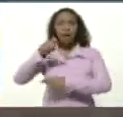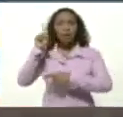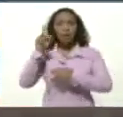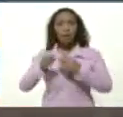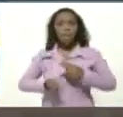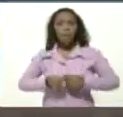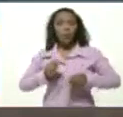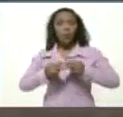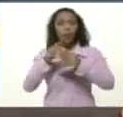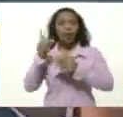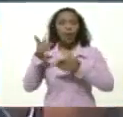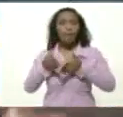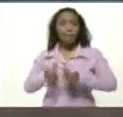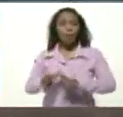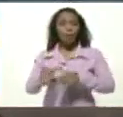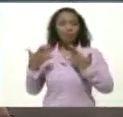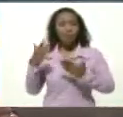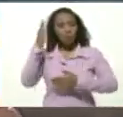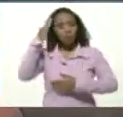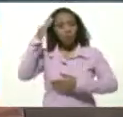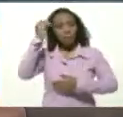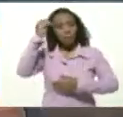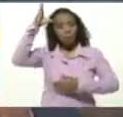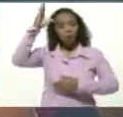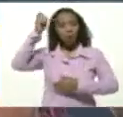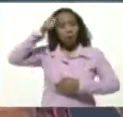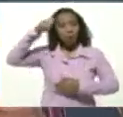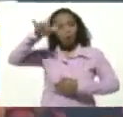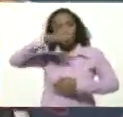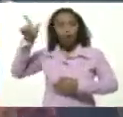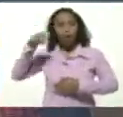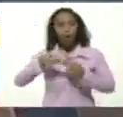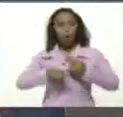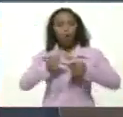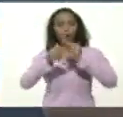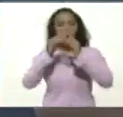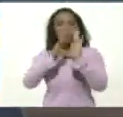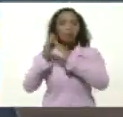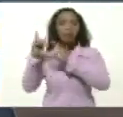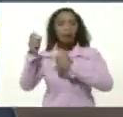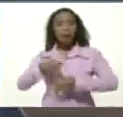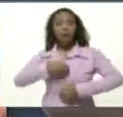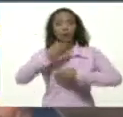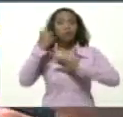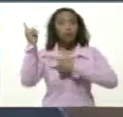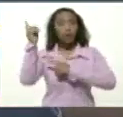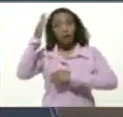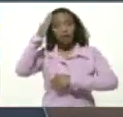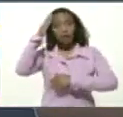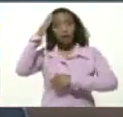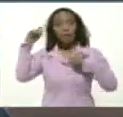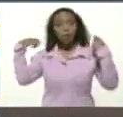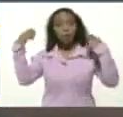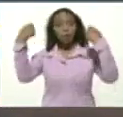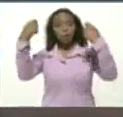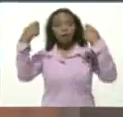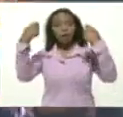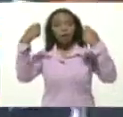construcción que nace desde la sabiduría del pueblo. Esto es la construcción de la comuna es expresión de la sabiduría popular,